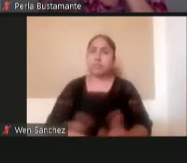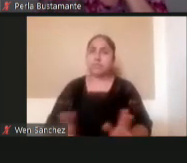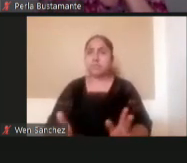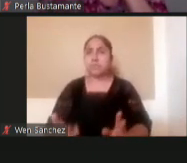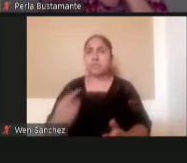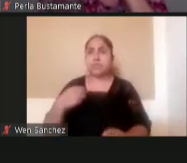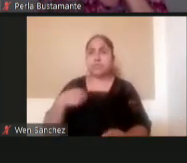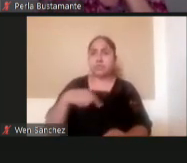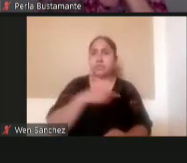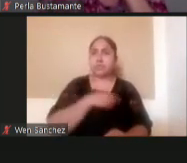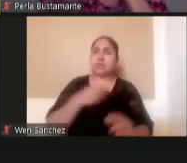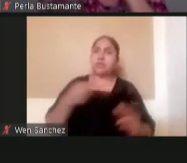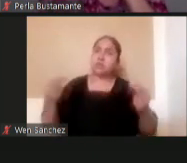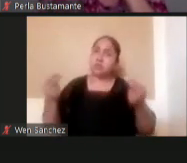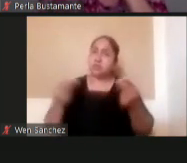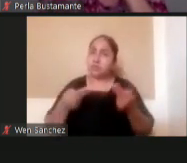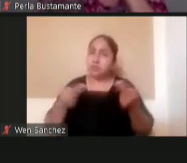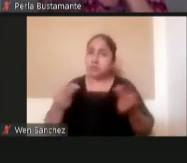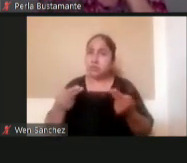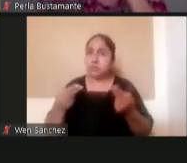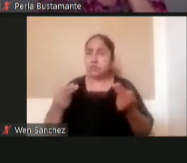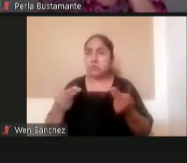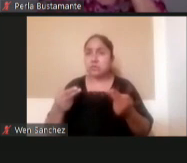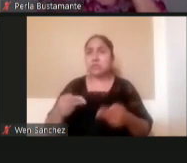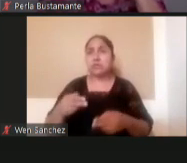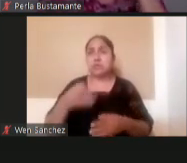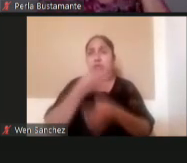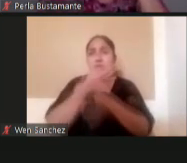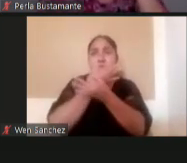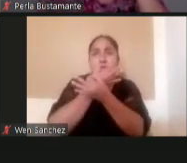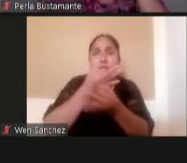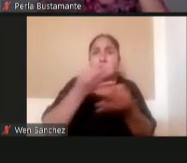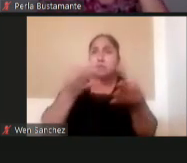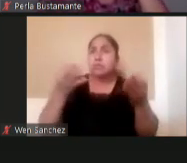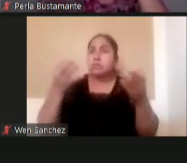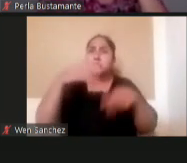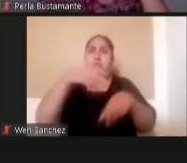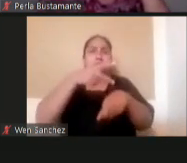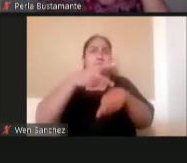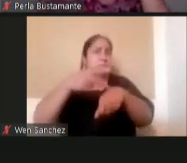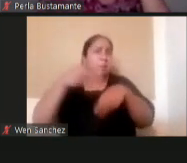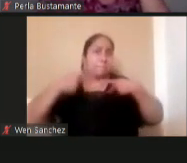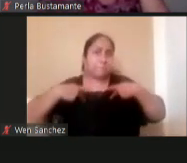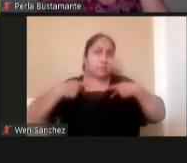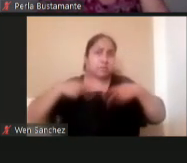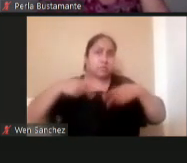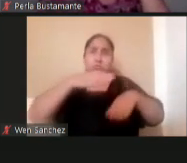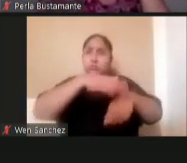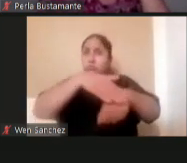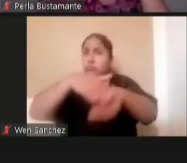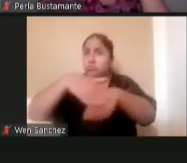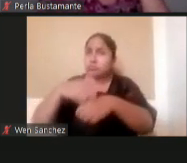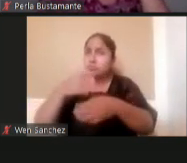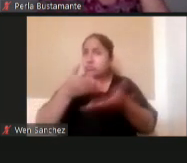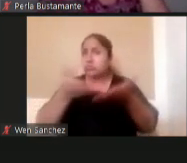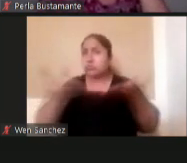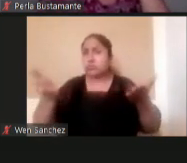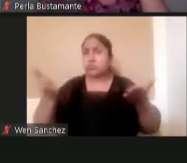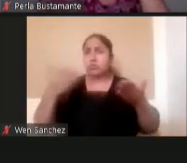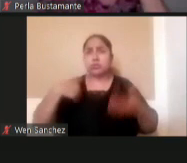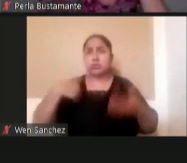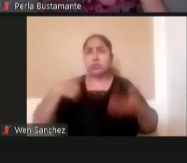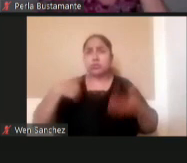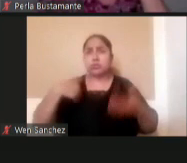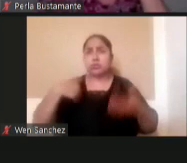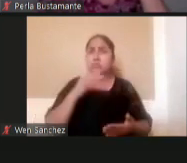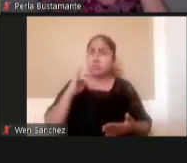mandarle este mensaje a la ciudadanía del compromiso que tenemos con ellos para si en algún